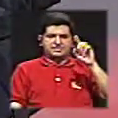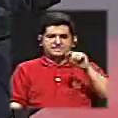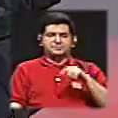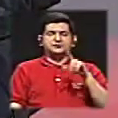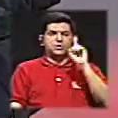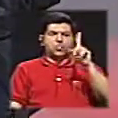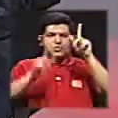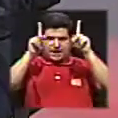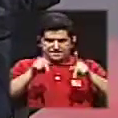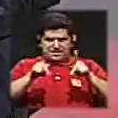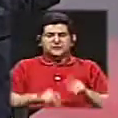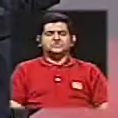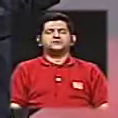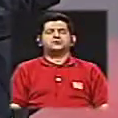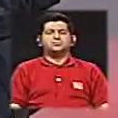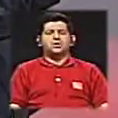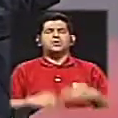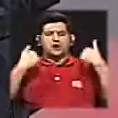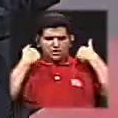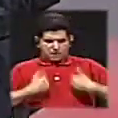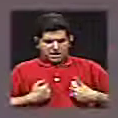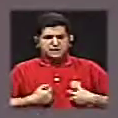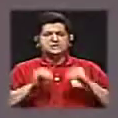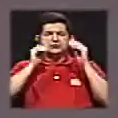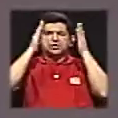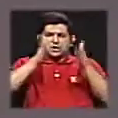un distinguido catedrático universitario,